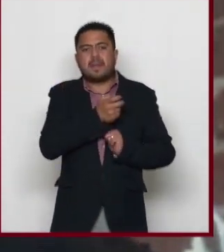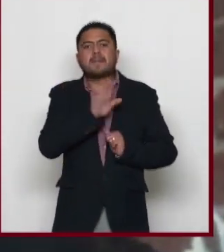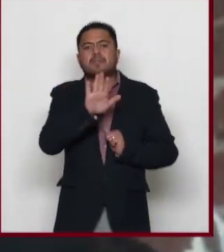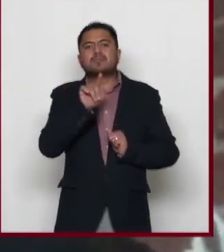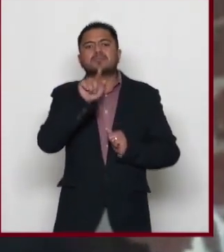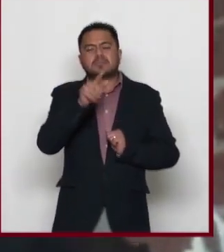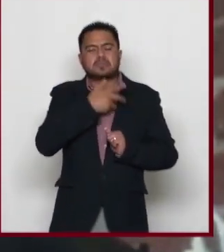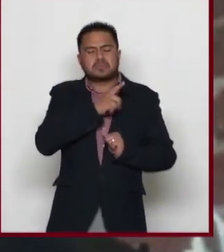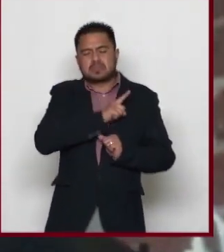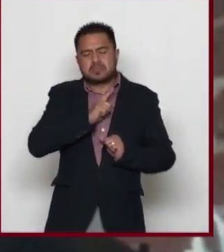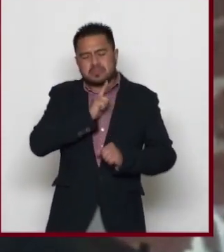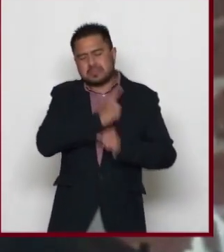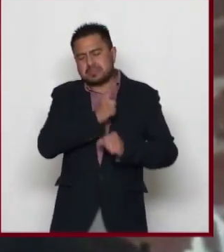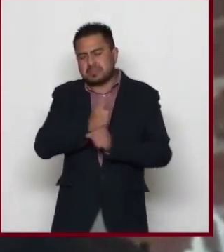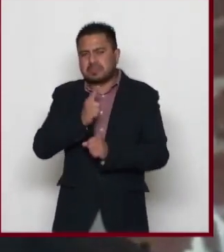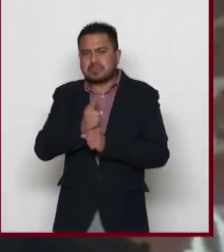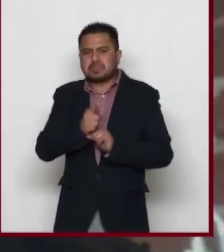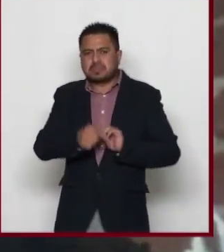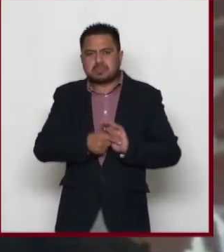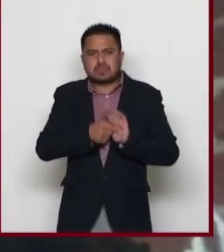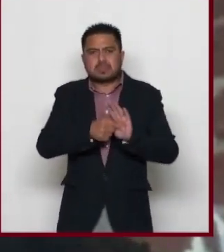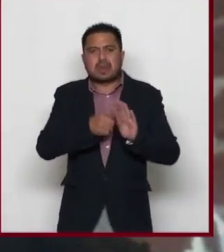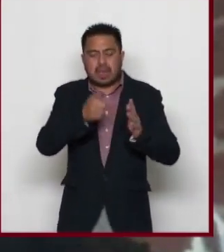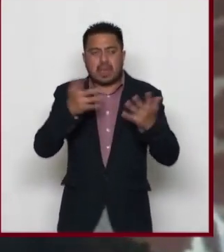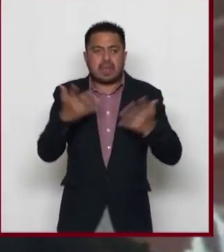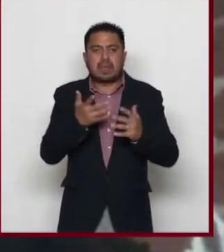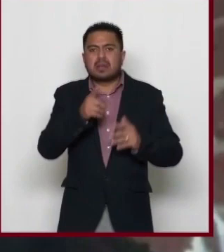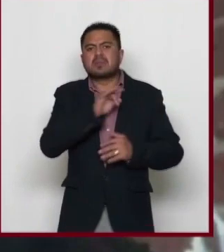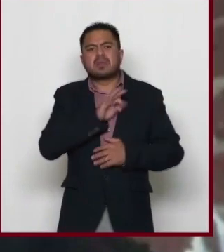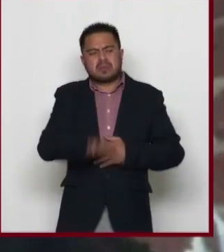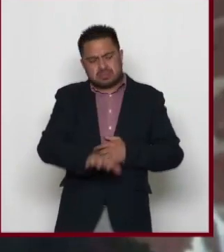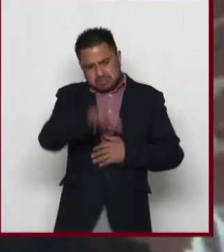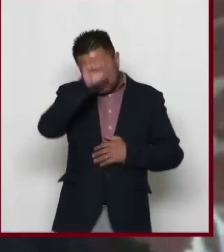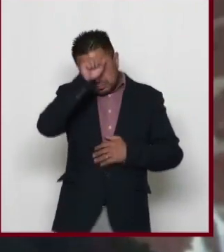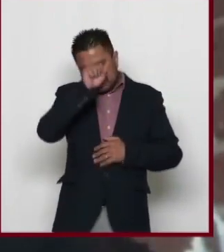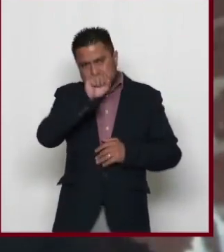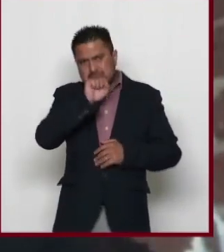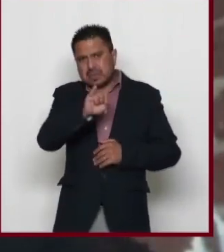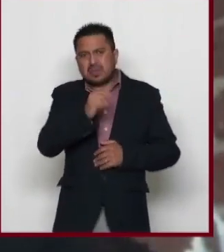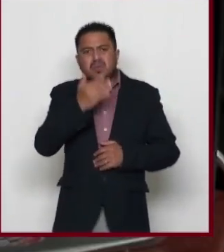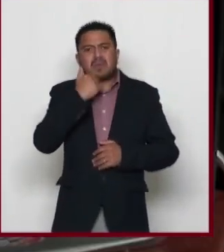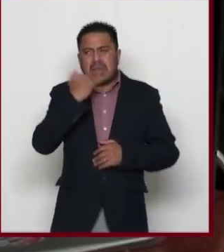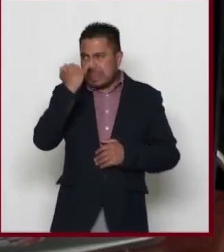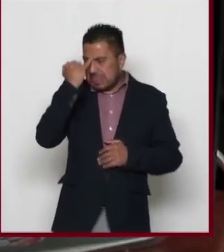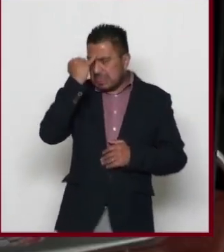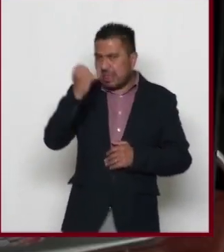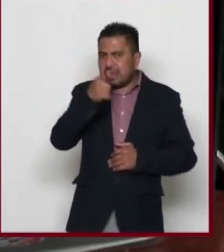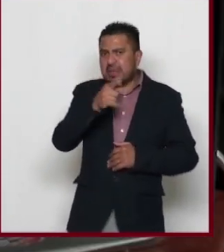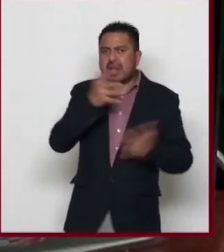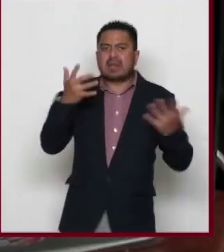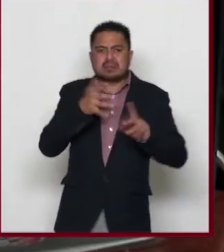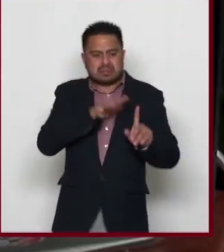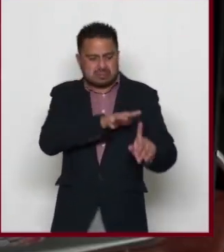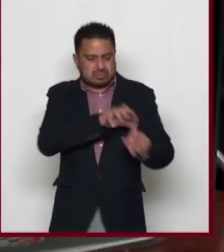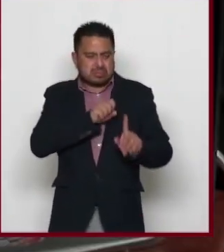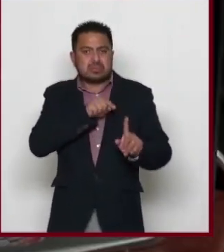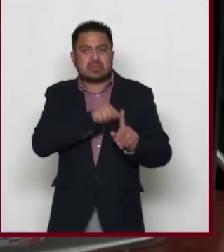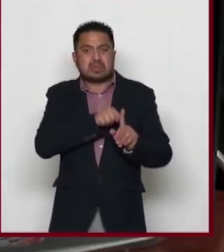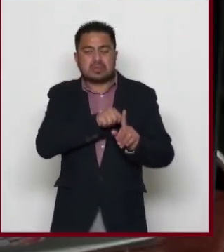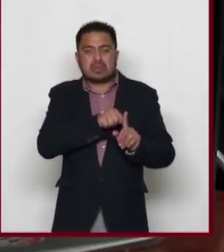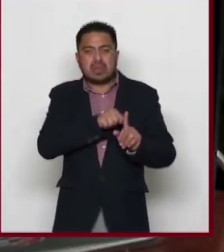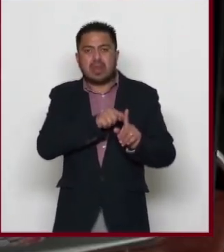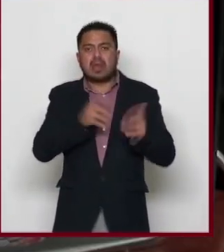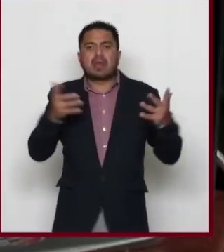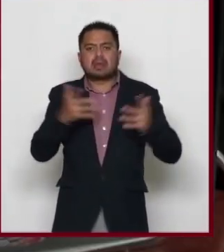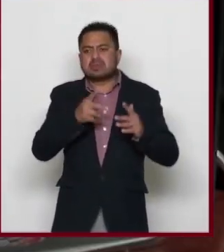toman imágenes con CCD. Usted tiene que calcular el tiempo de exposición que va a hacer. Lo puede hacer empíricamente, por cierto. Si